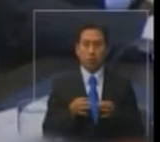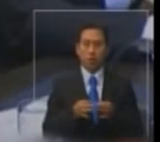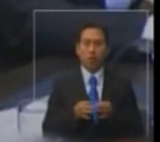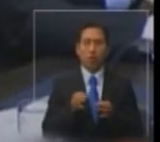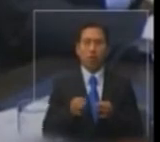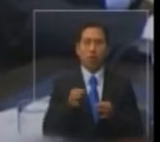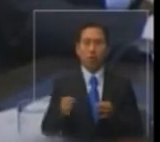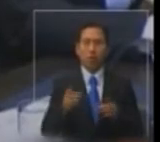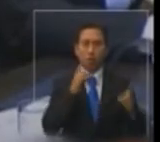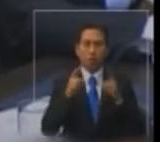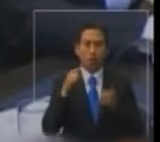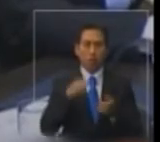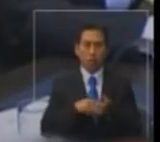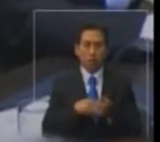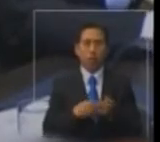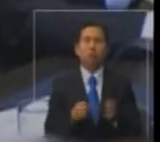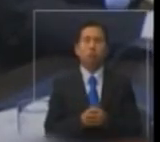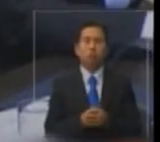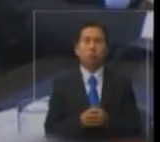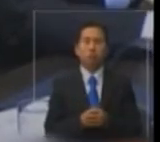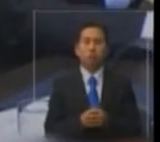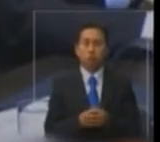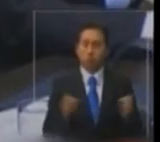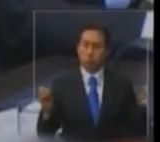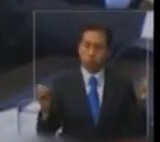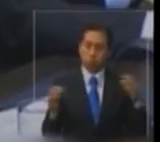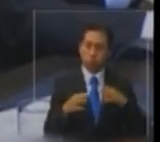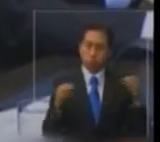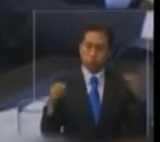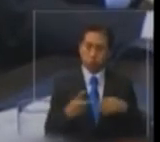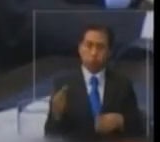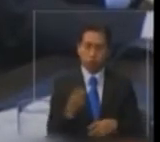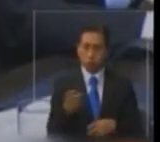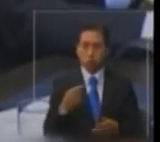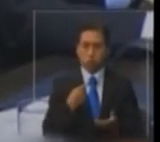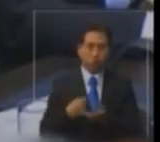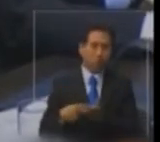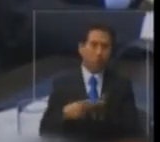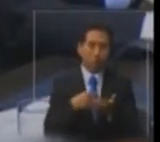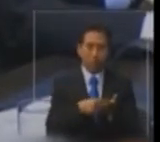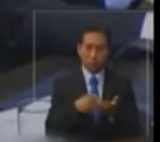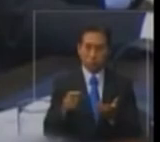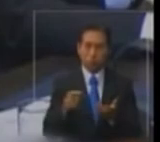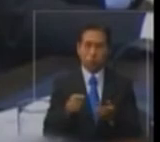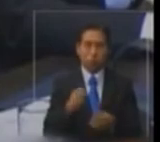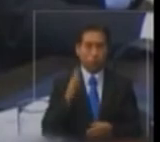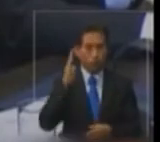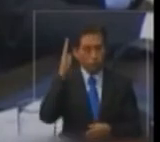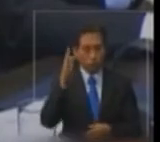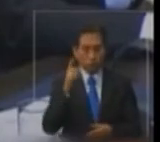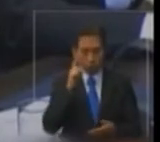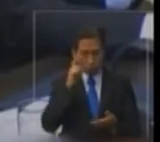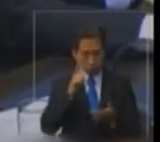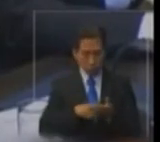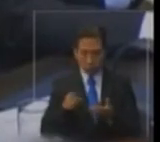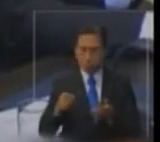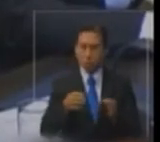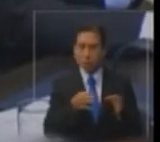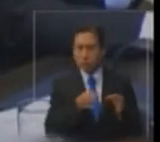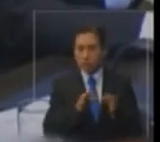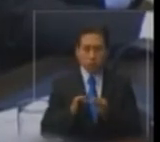de diálogo, intercambios y negociaciones destinadas a identificar una